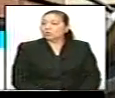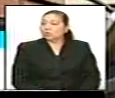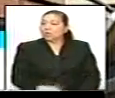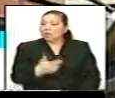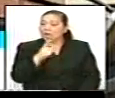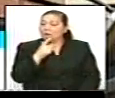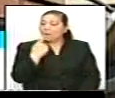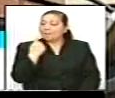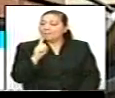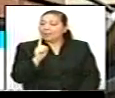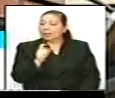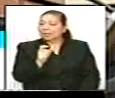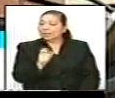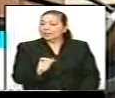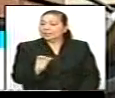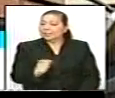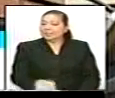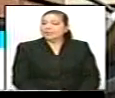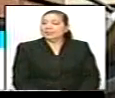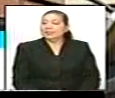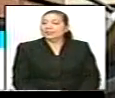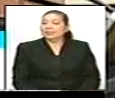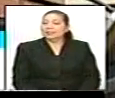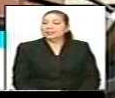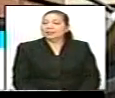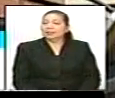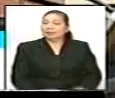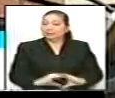agua potable para la ciudad.